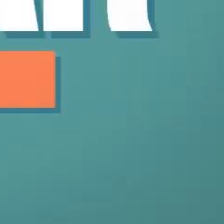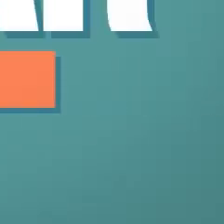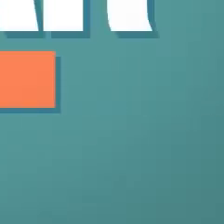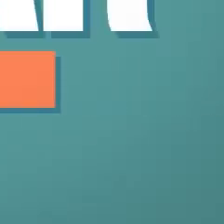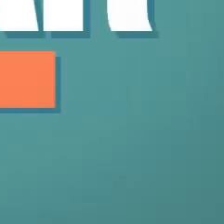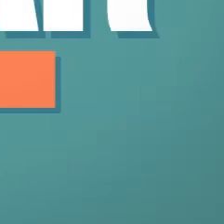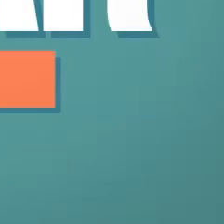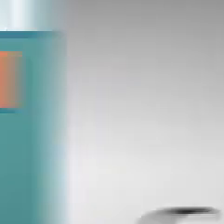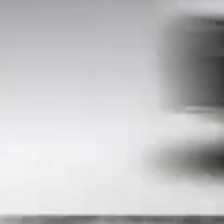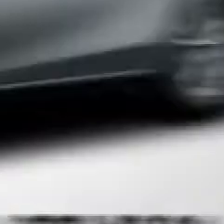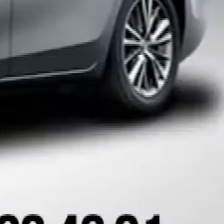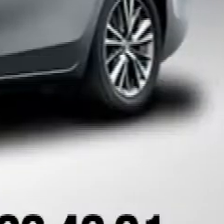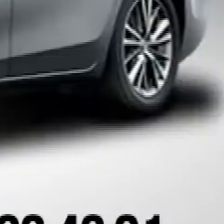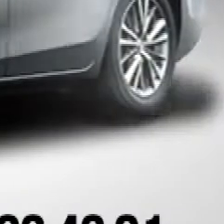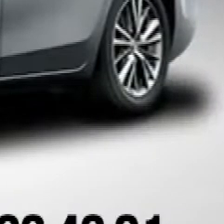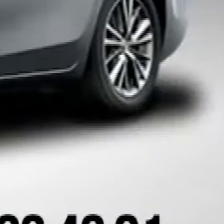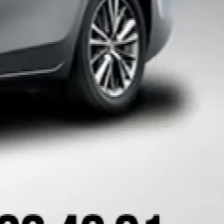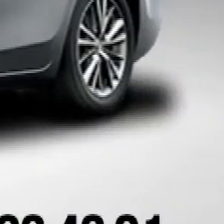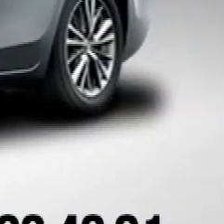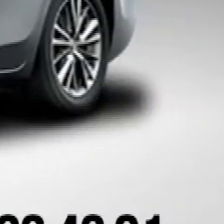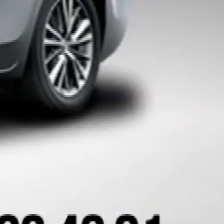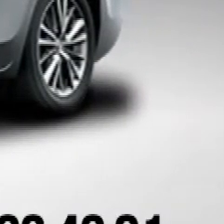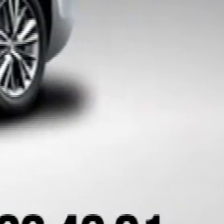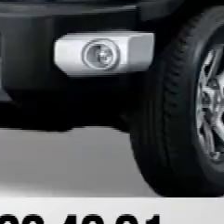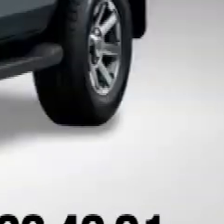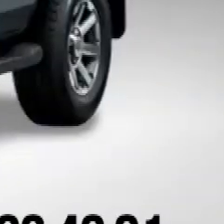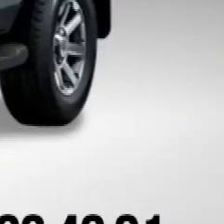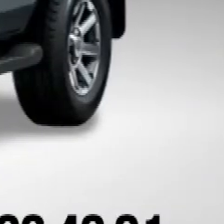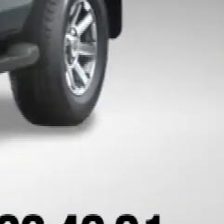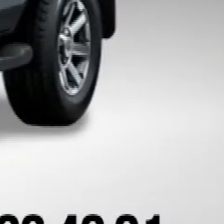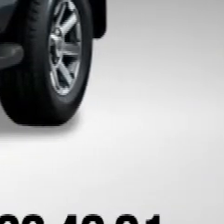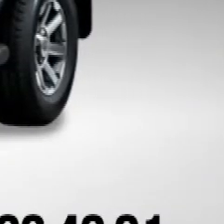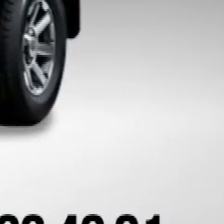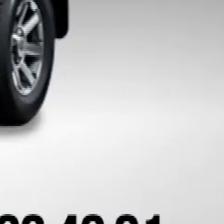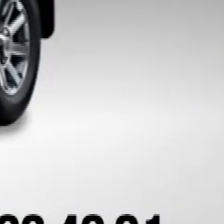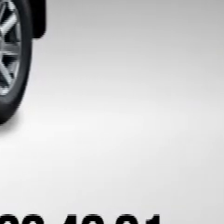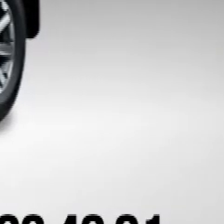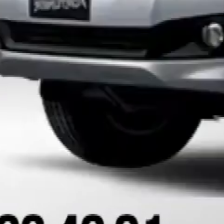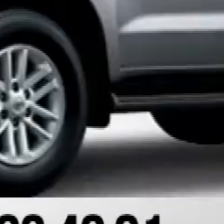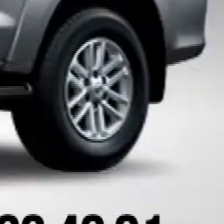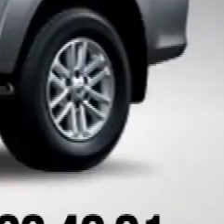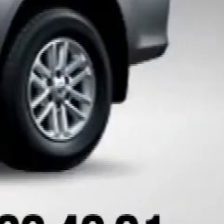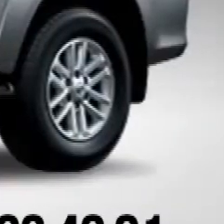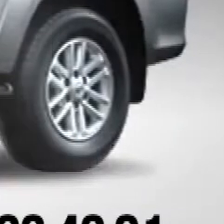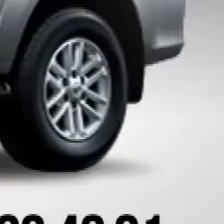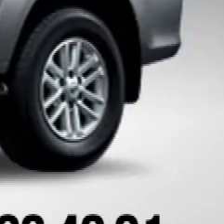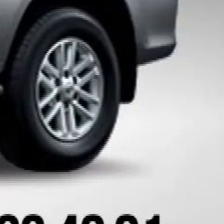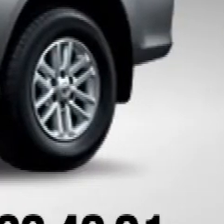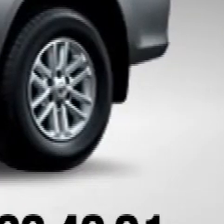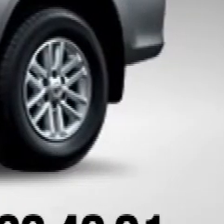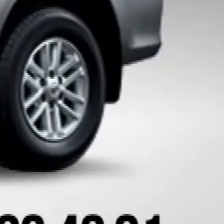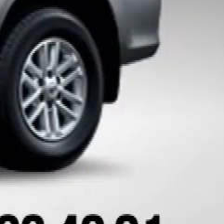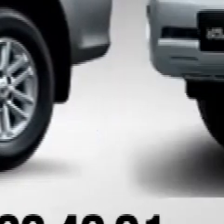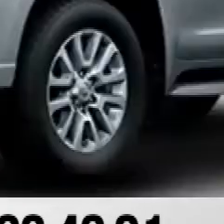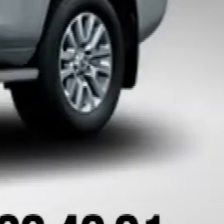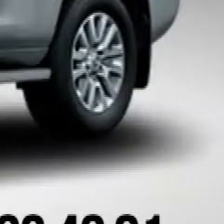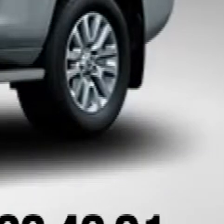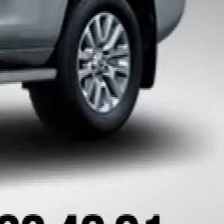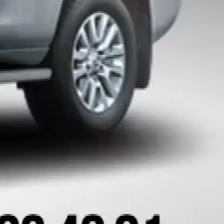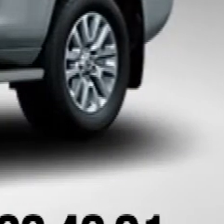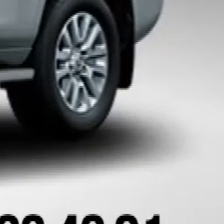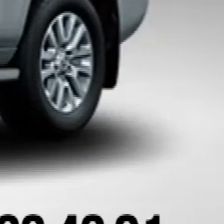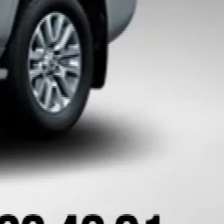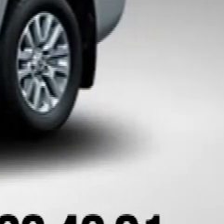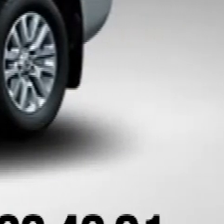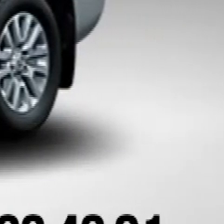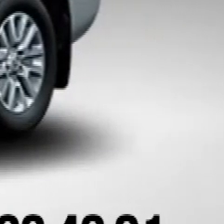Segunda Expo Car San Silvestre. Toyota presente con sus mejores vehículos en la Gran Feria Automotriz, única en el Magdalena Medio, del 7 al